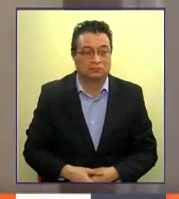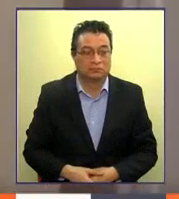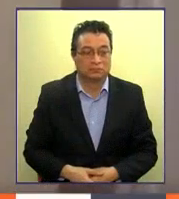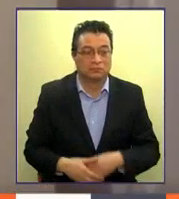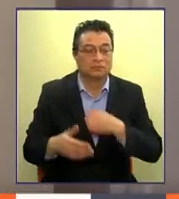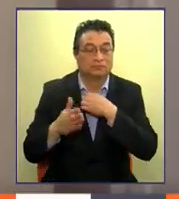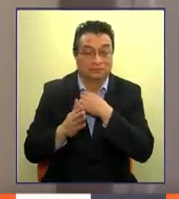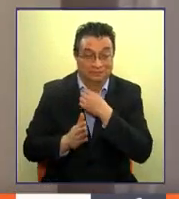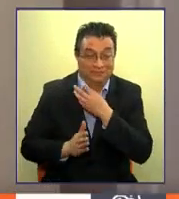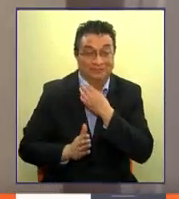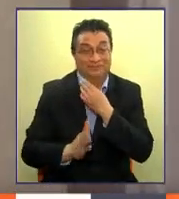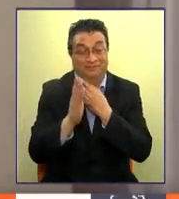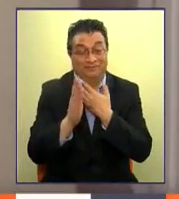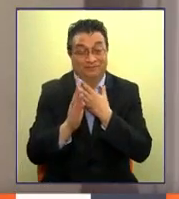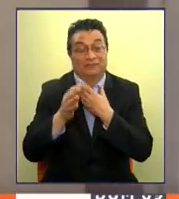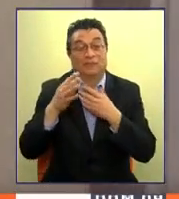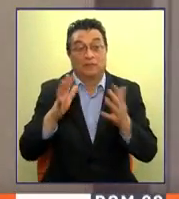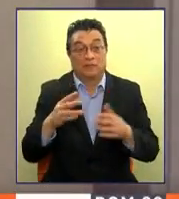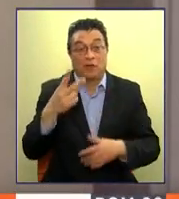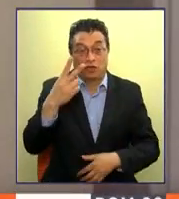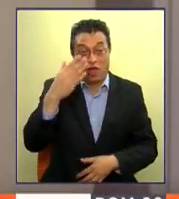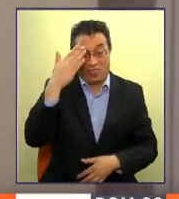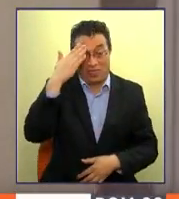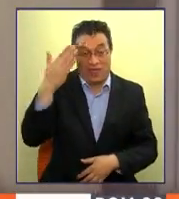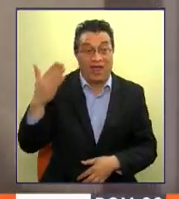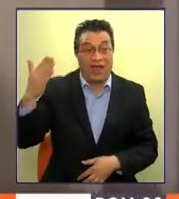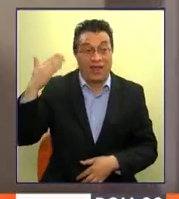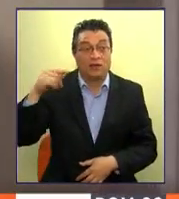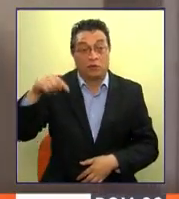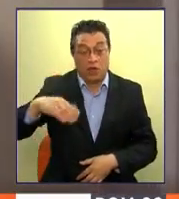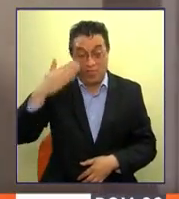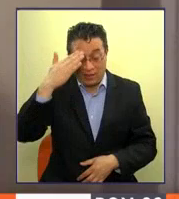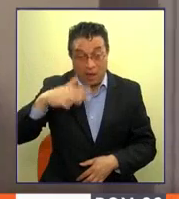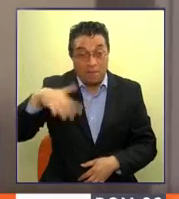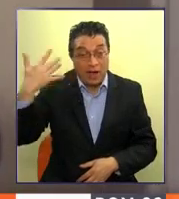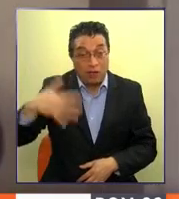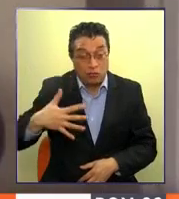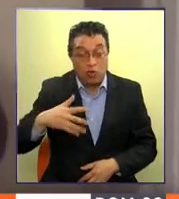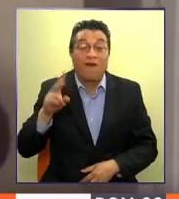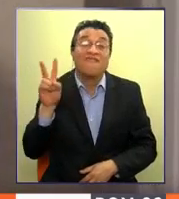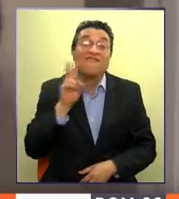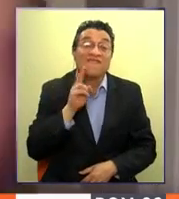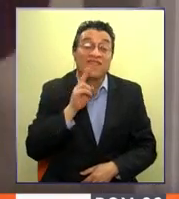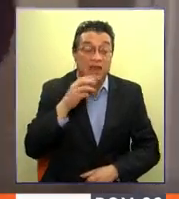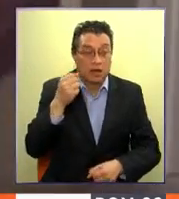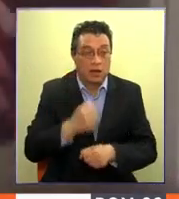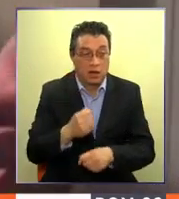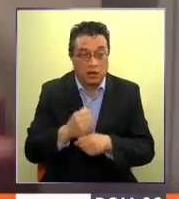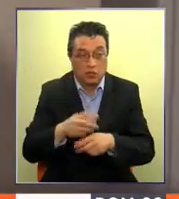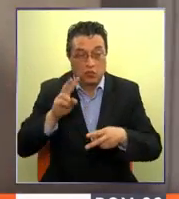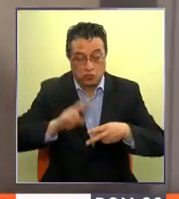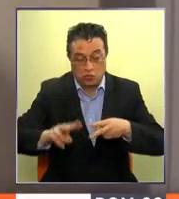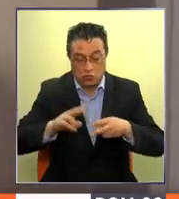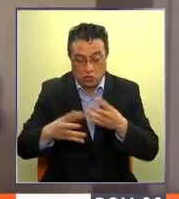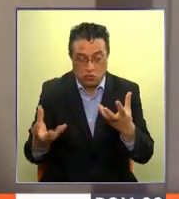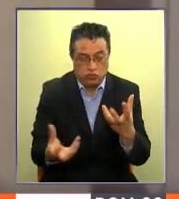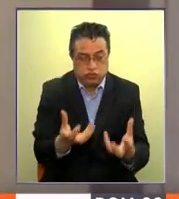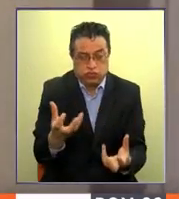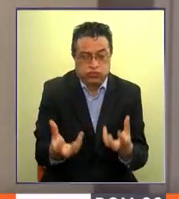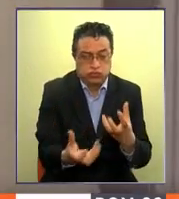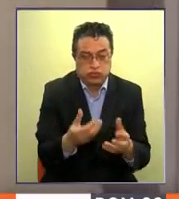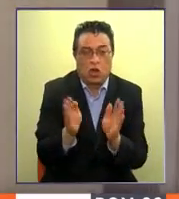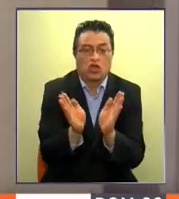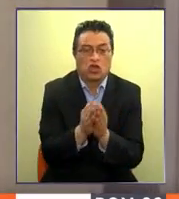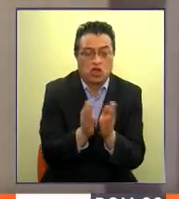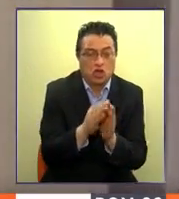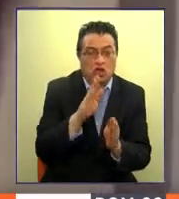Partimos prácticamente hace 2 días, pero el día más fuerte fue el día viernes, que se preparó un poco de mise en place, se fue cocinando algunas cosas, los choritos,